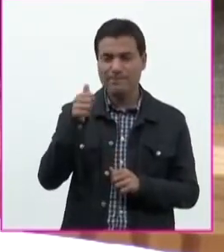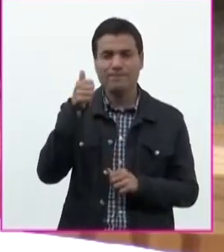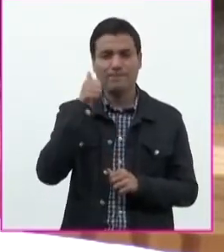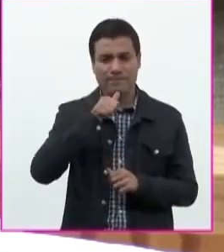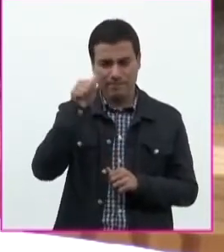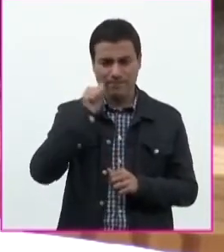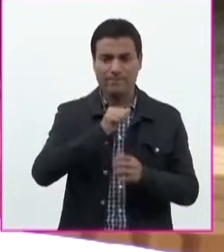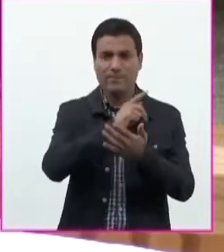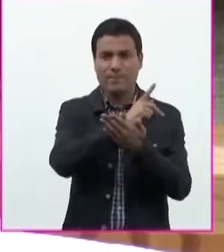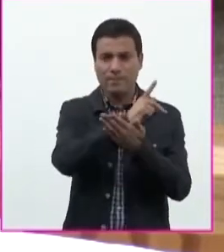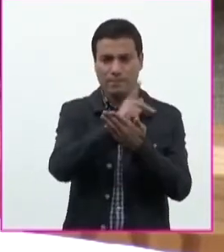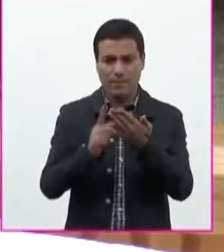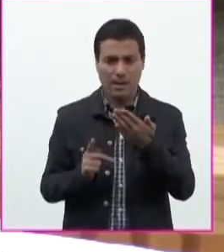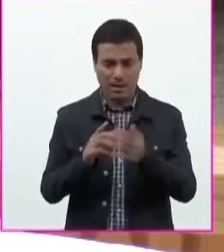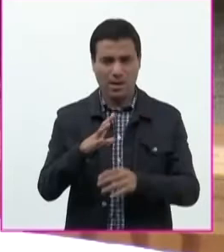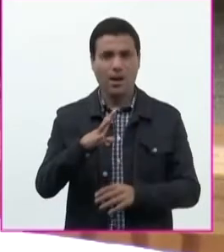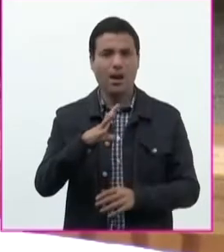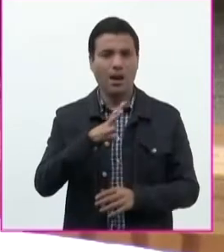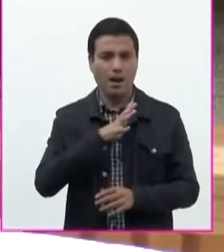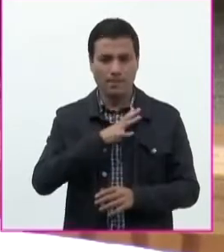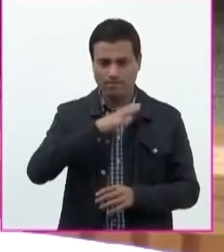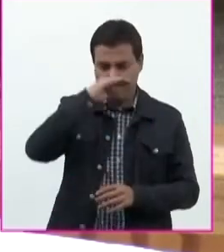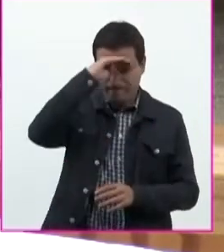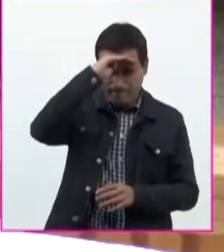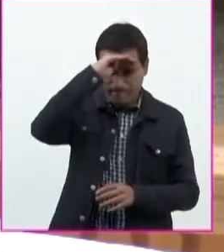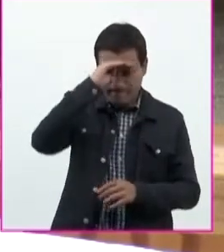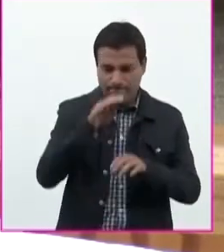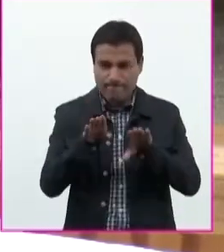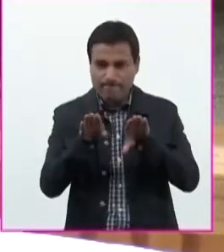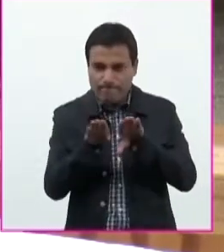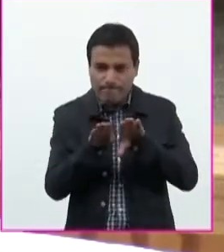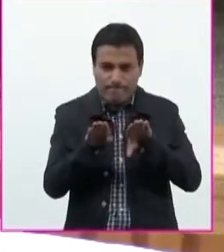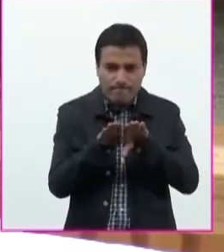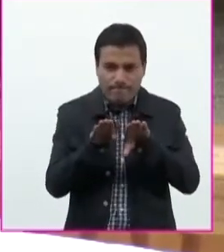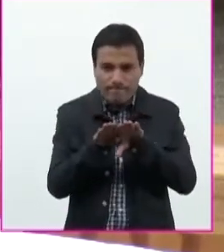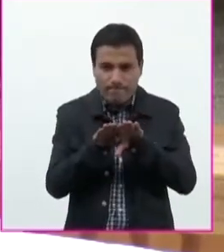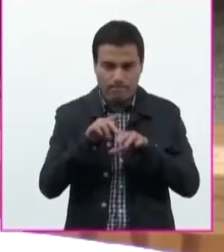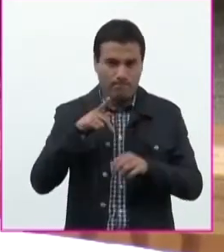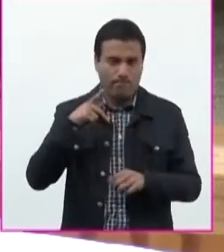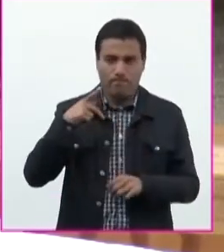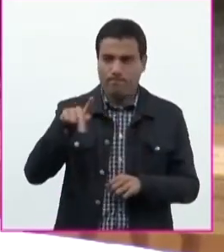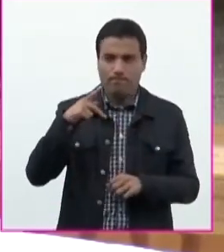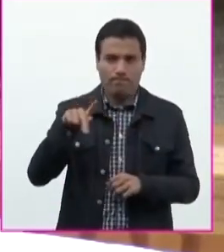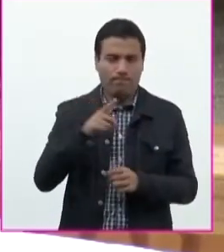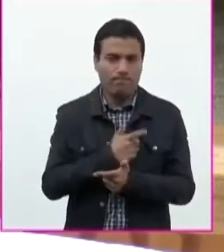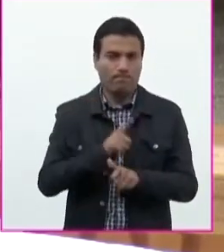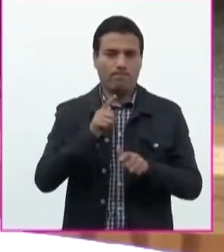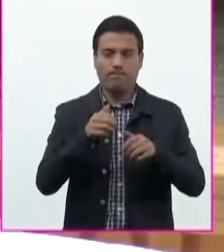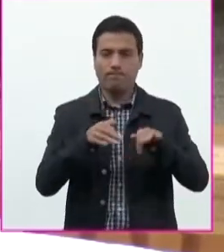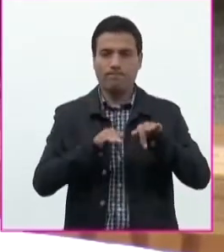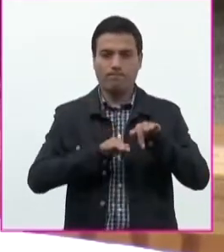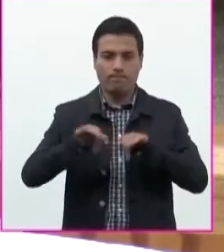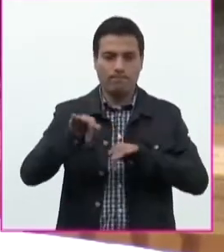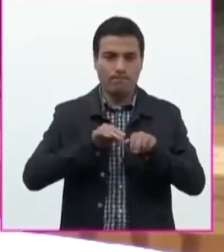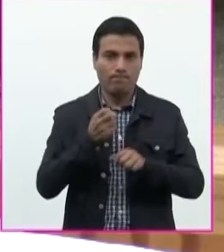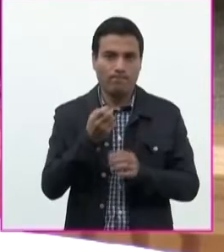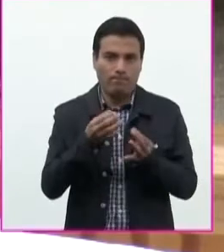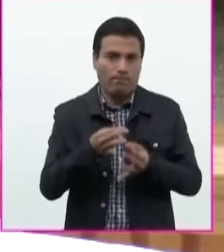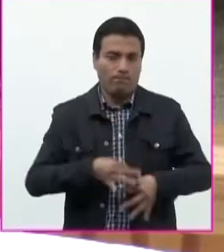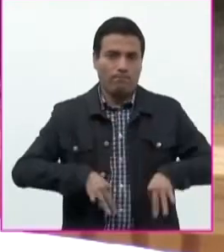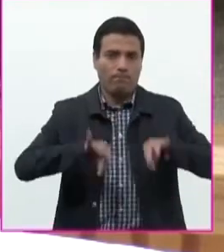su presupuesto y al hacerlo ejerce su autonomía y yo creo que ese es un aspecto muy